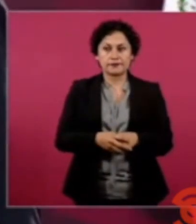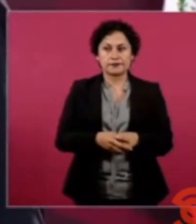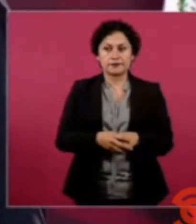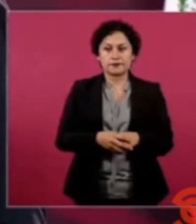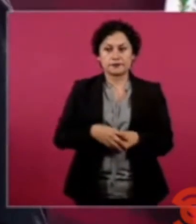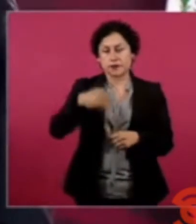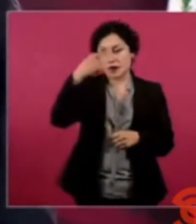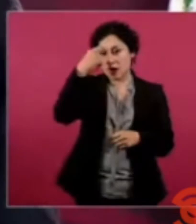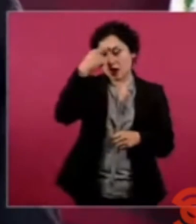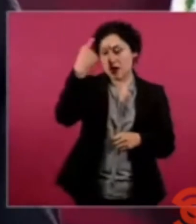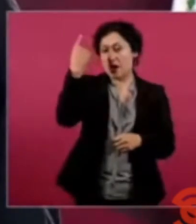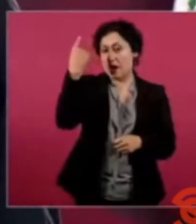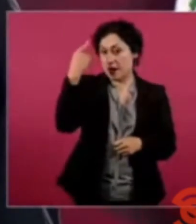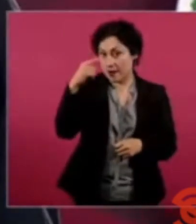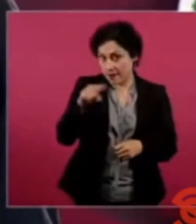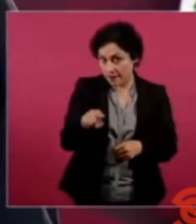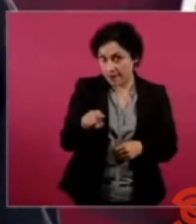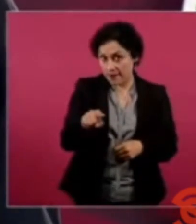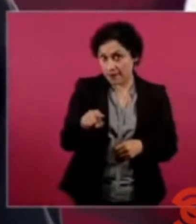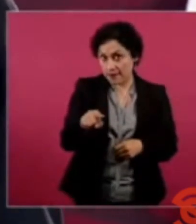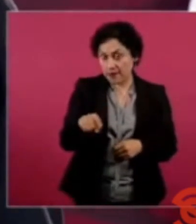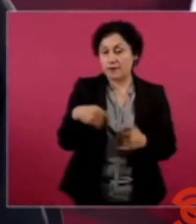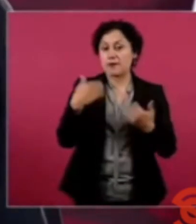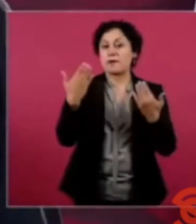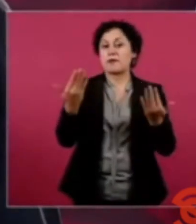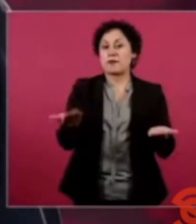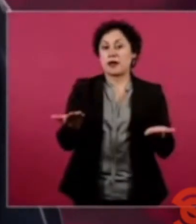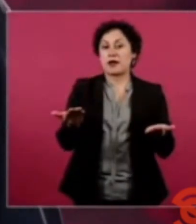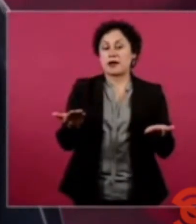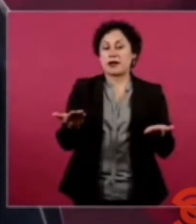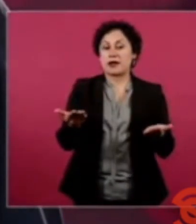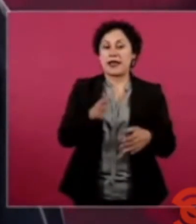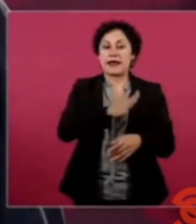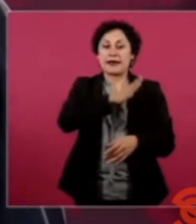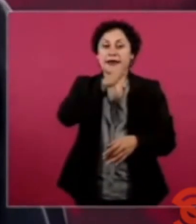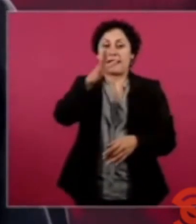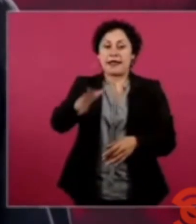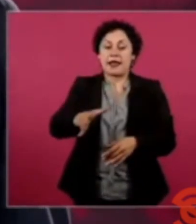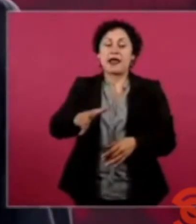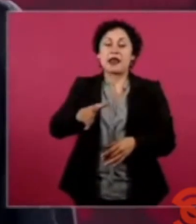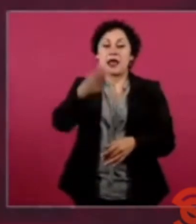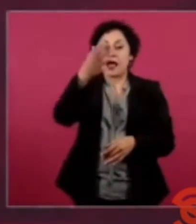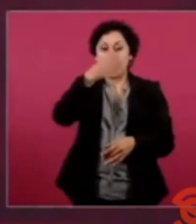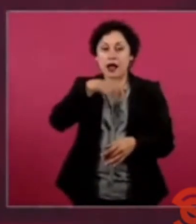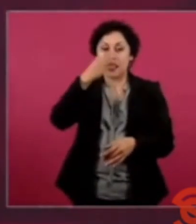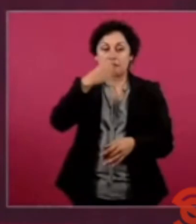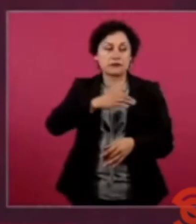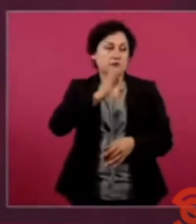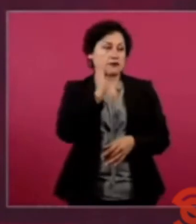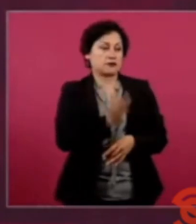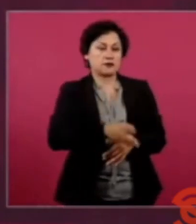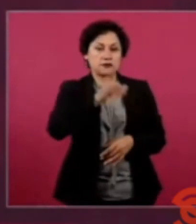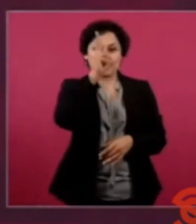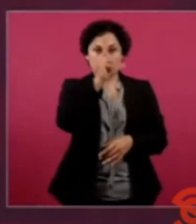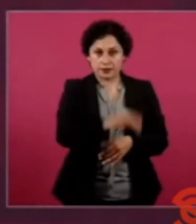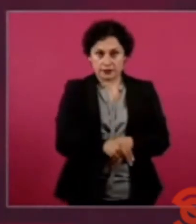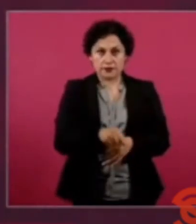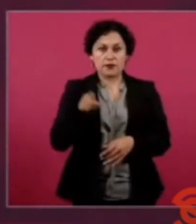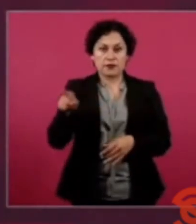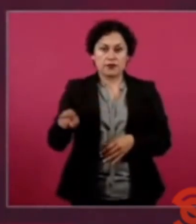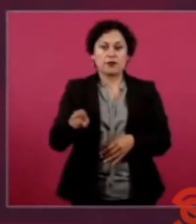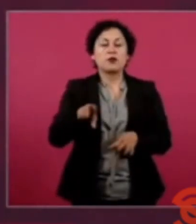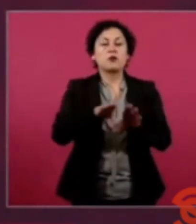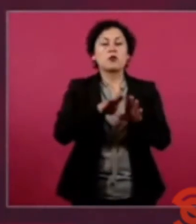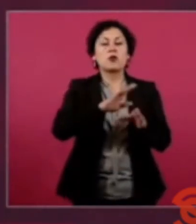para oponerse a la política del general Cárdenas, para oponerse a la política agraria del